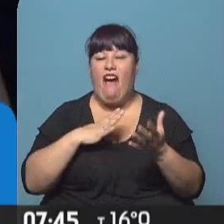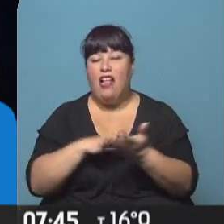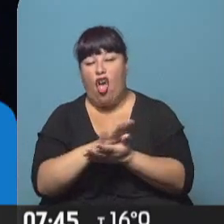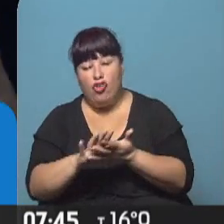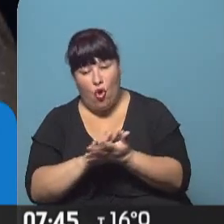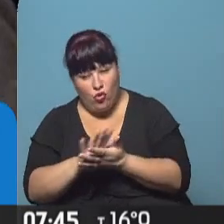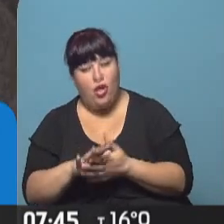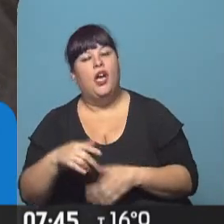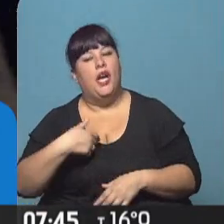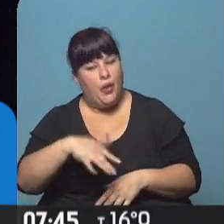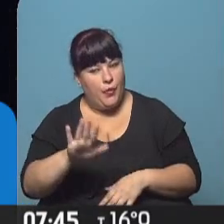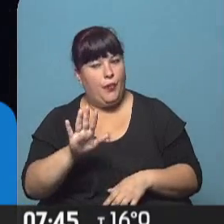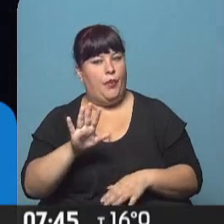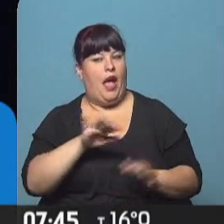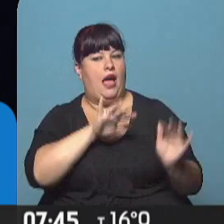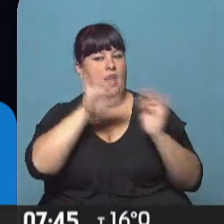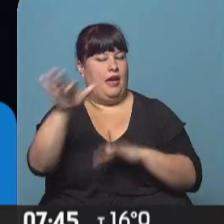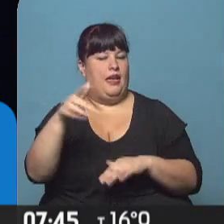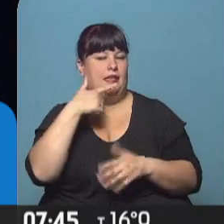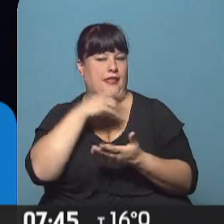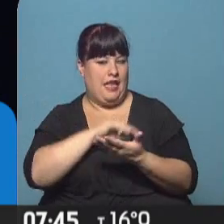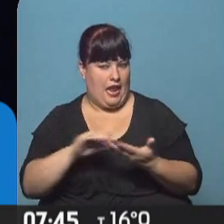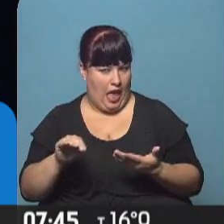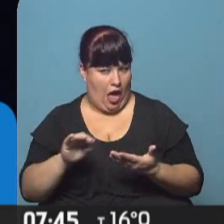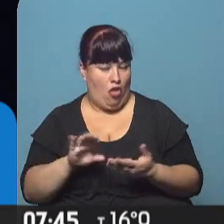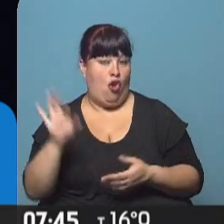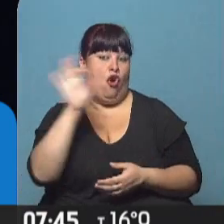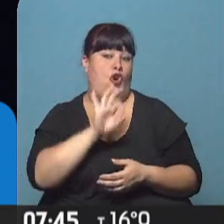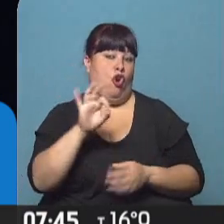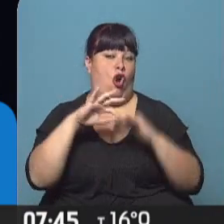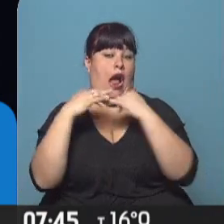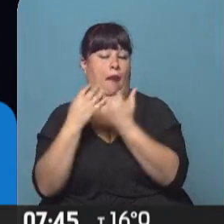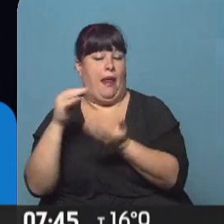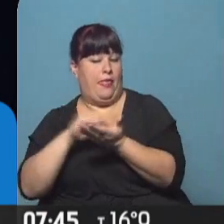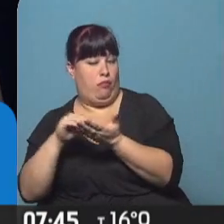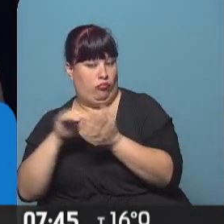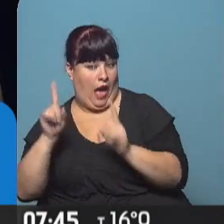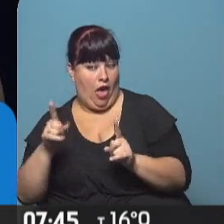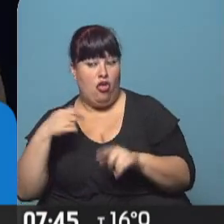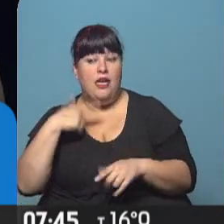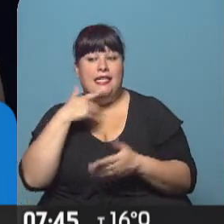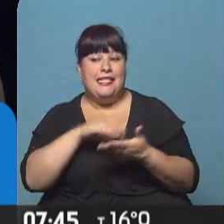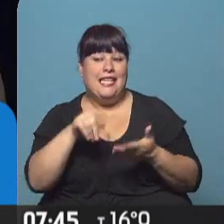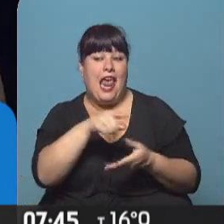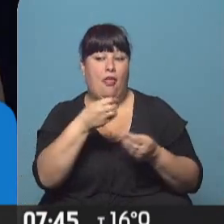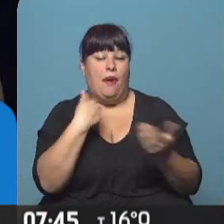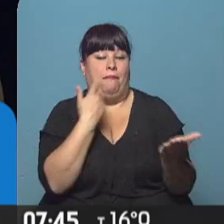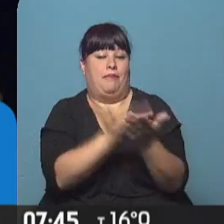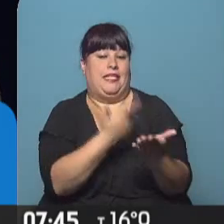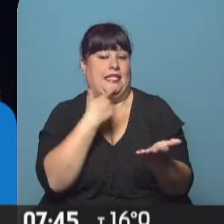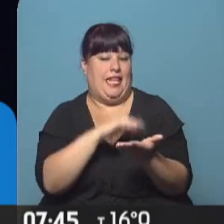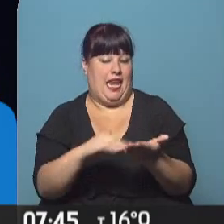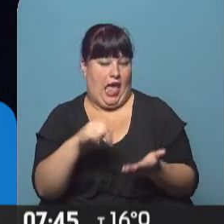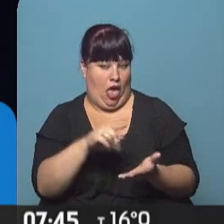resolver, íbamos a concurrir al Senado o a la Cámara de Diputados, en este caso es el Senado porque ingresó por el